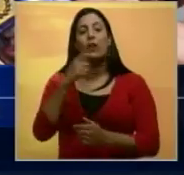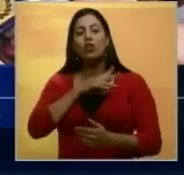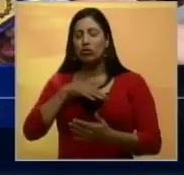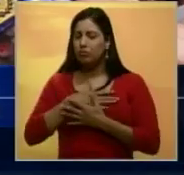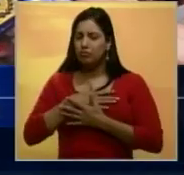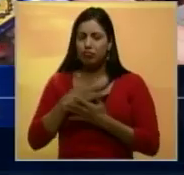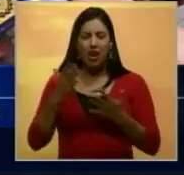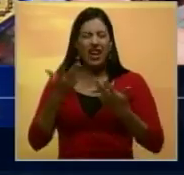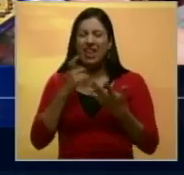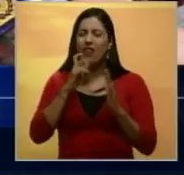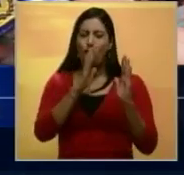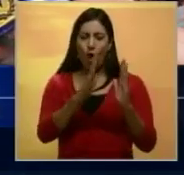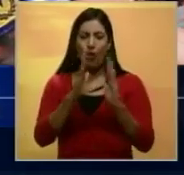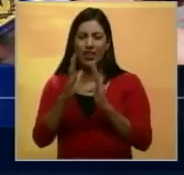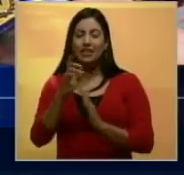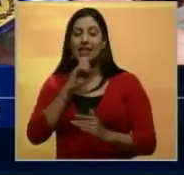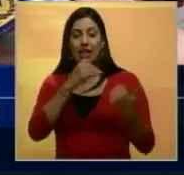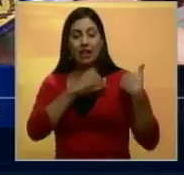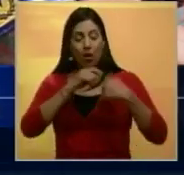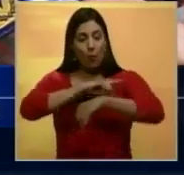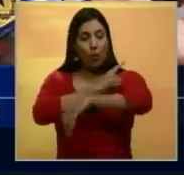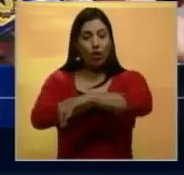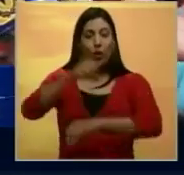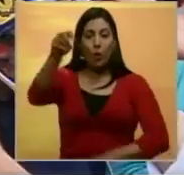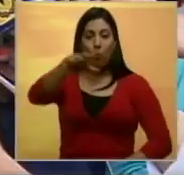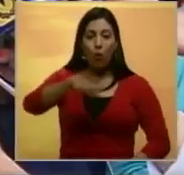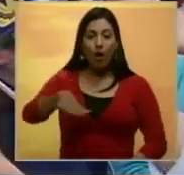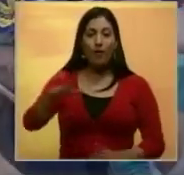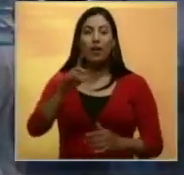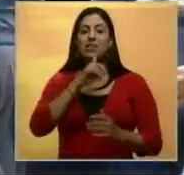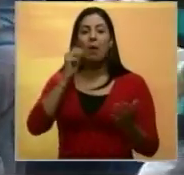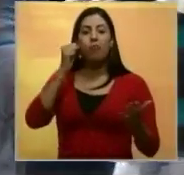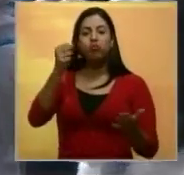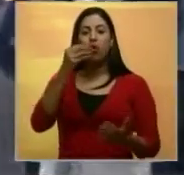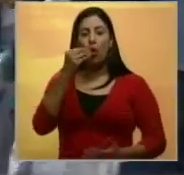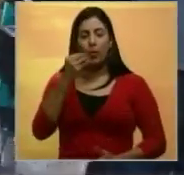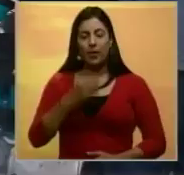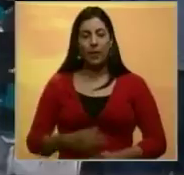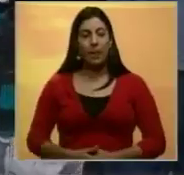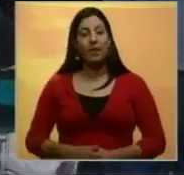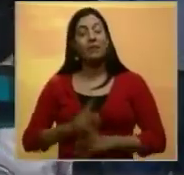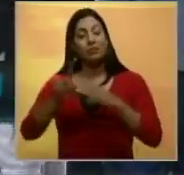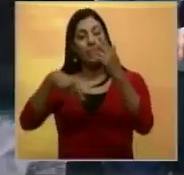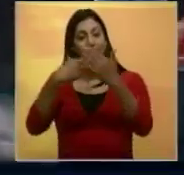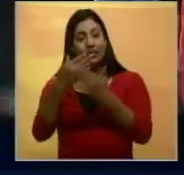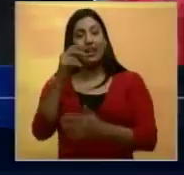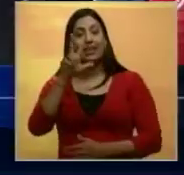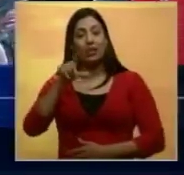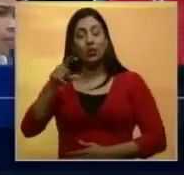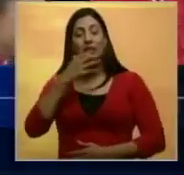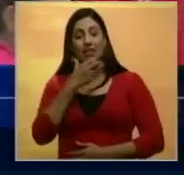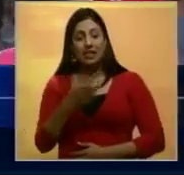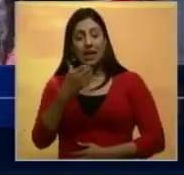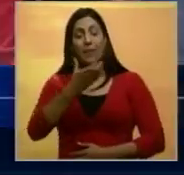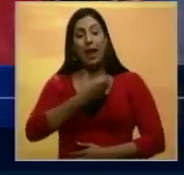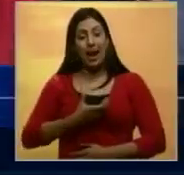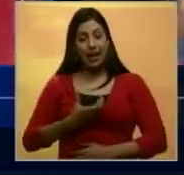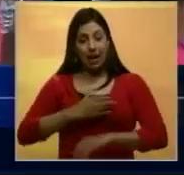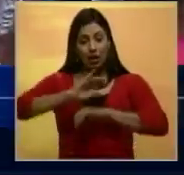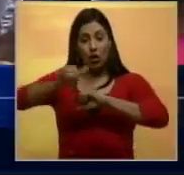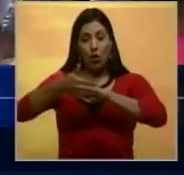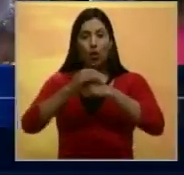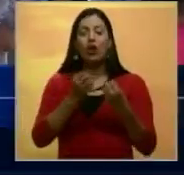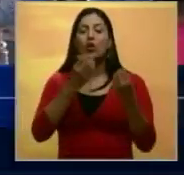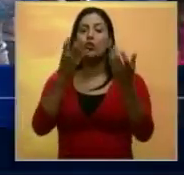posible por la organización del Poder Popular en forma de CLAP. Hasta el próximo 31 de diciembre, el alcalde Jorge Rodríguez estará